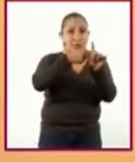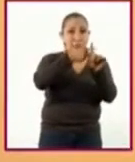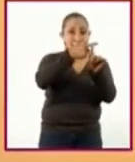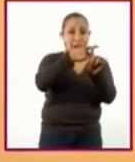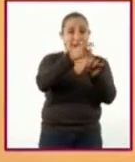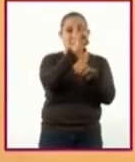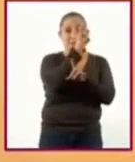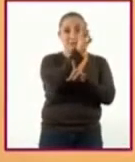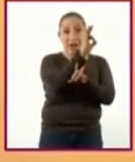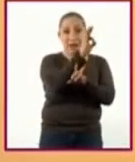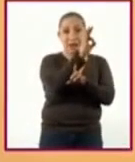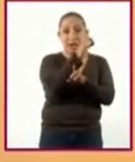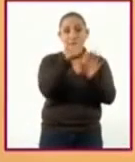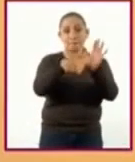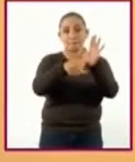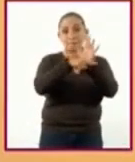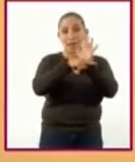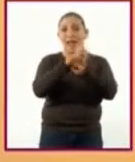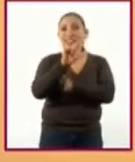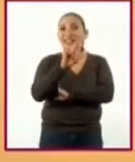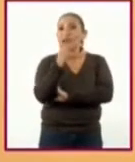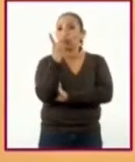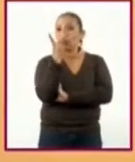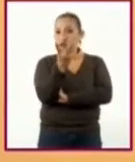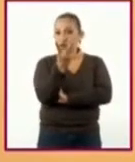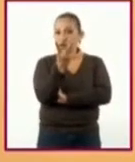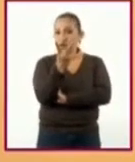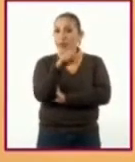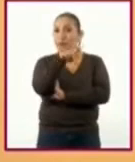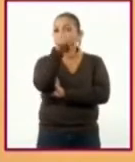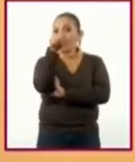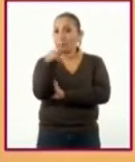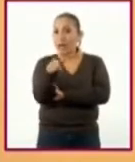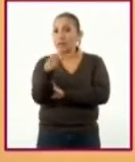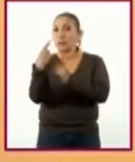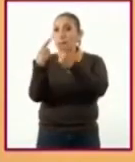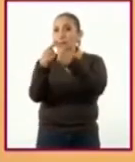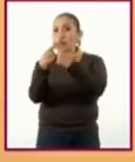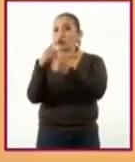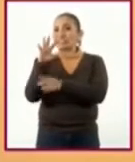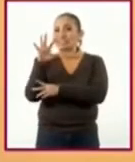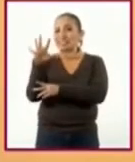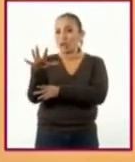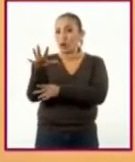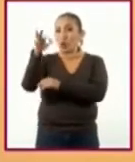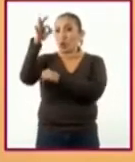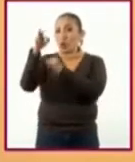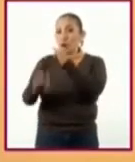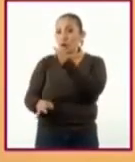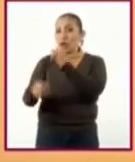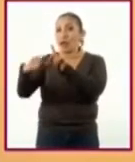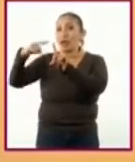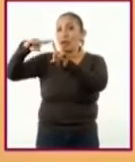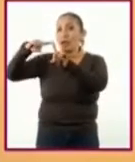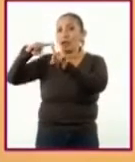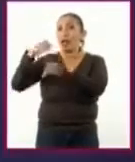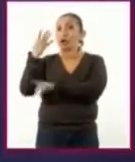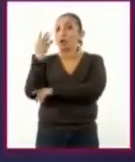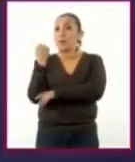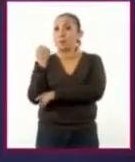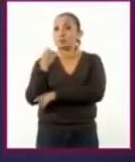grados Fahrenheit se le resta 32. Enseguida se multiplica por 5 y finalmente se divide entre